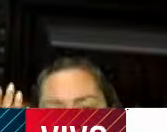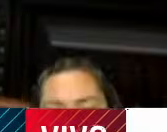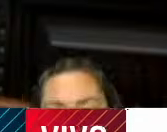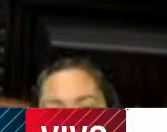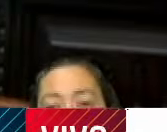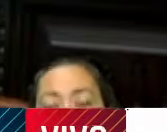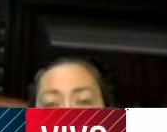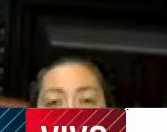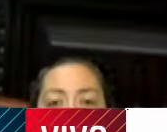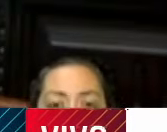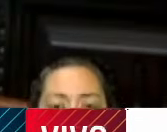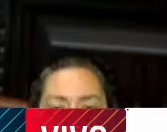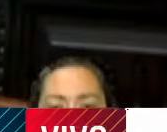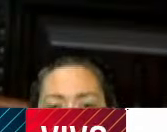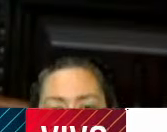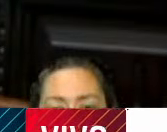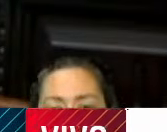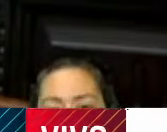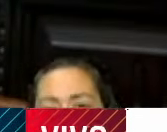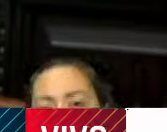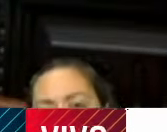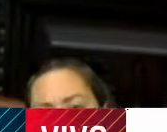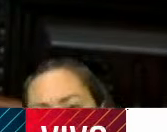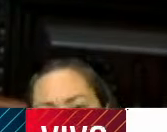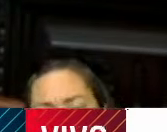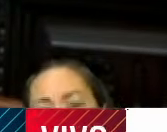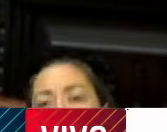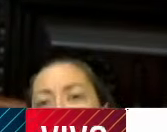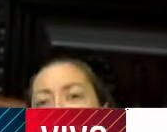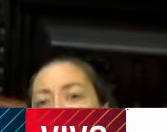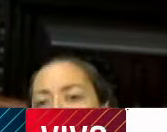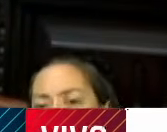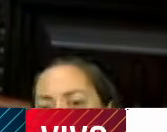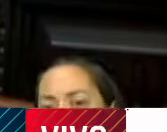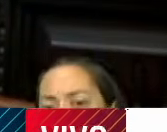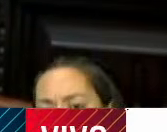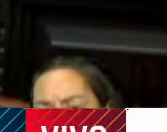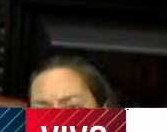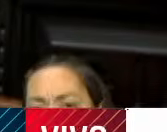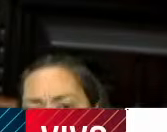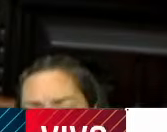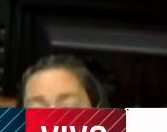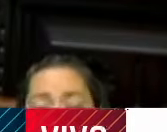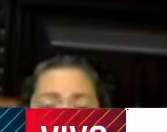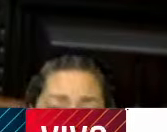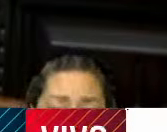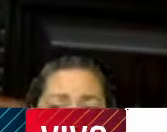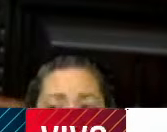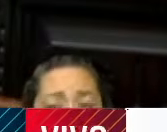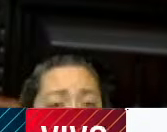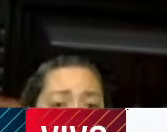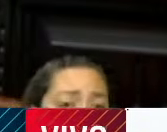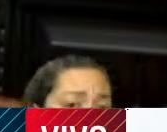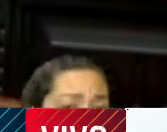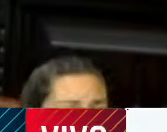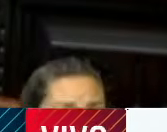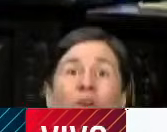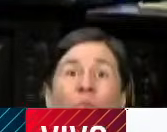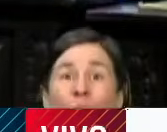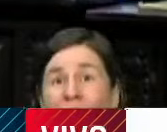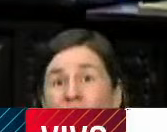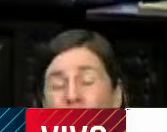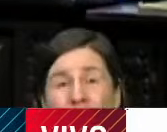Javier Milei y de sectores que tal vez están descontentos, me parece que el peronismo tiene